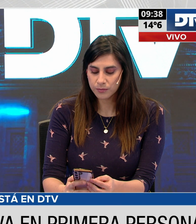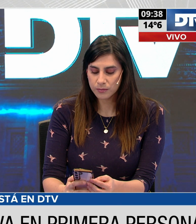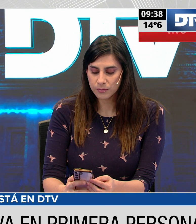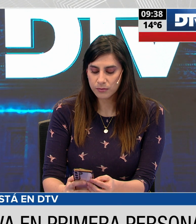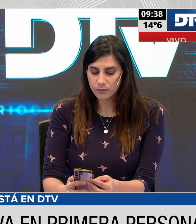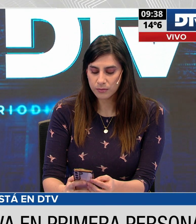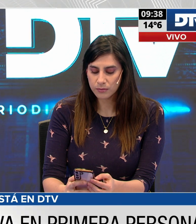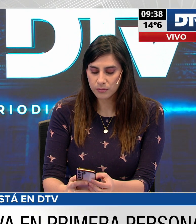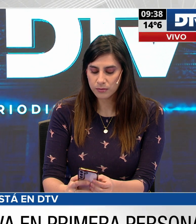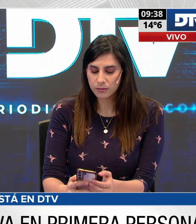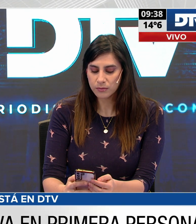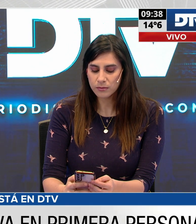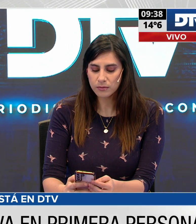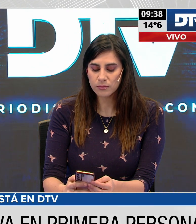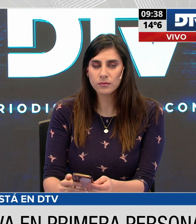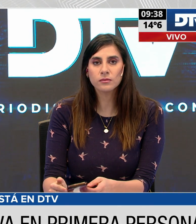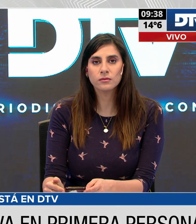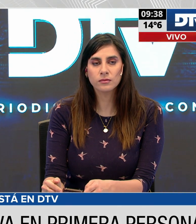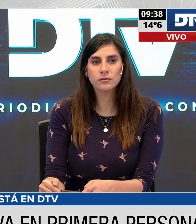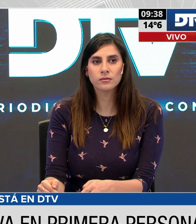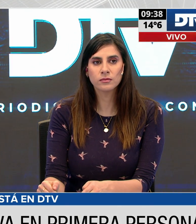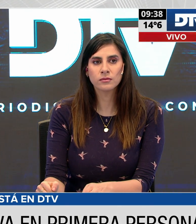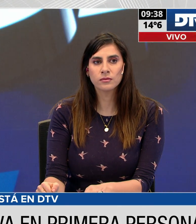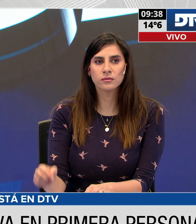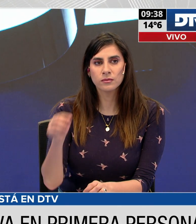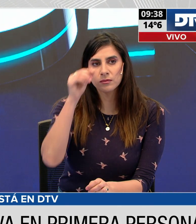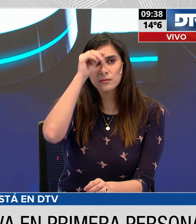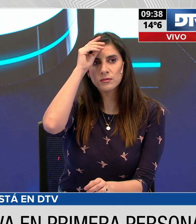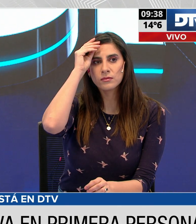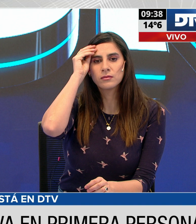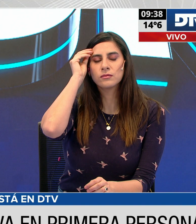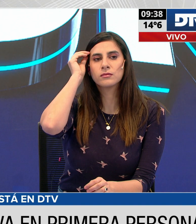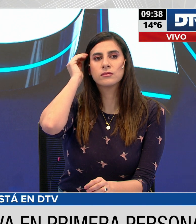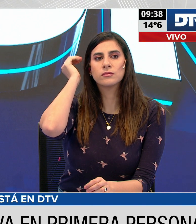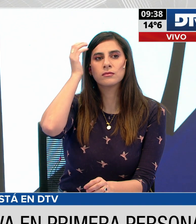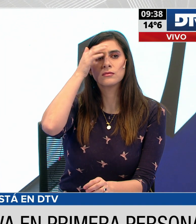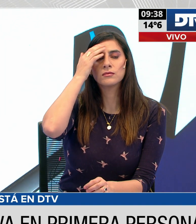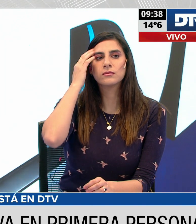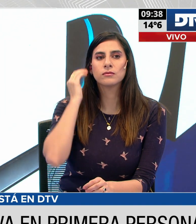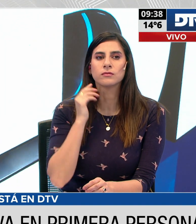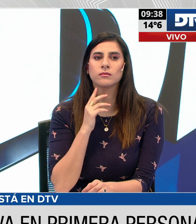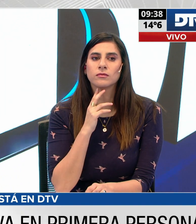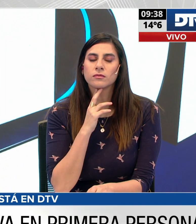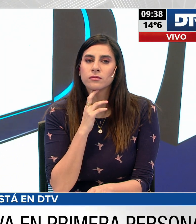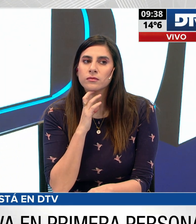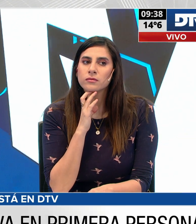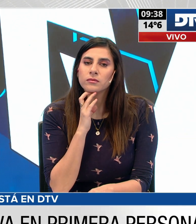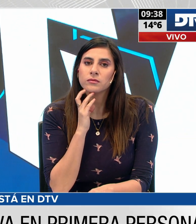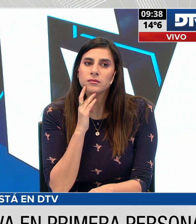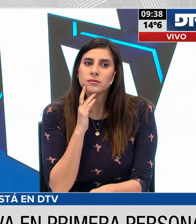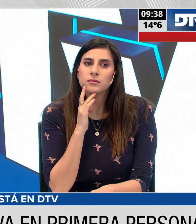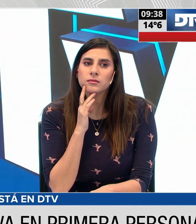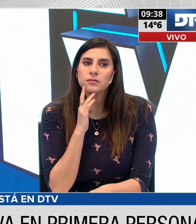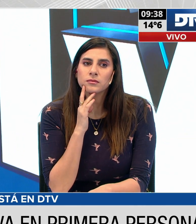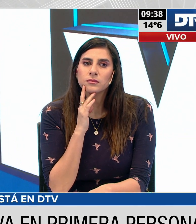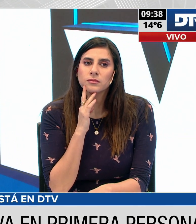Martínez. Está tratando de buscar consenso junto con otras fuerzas de la oposición, con un temario muy